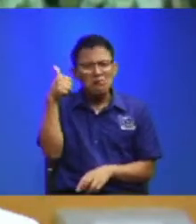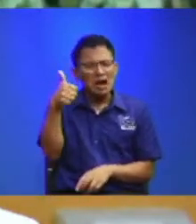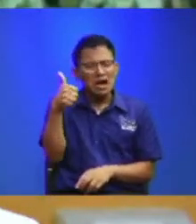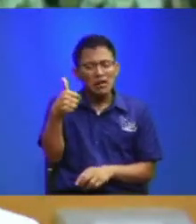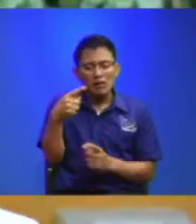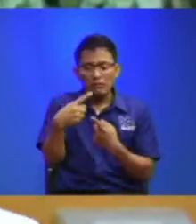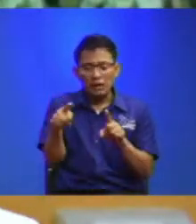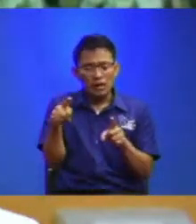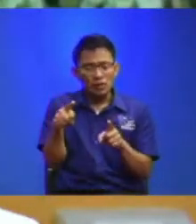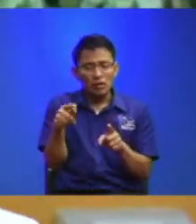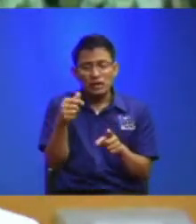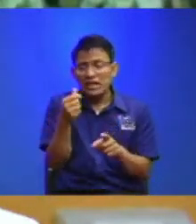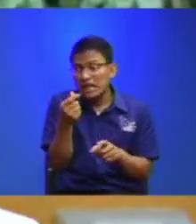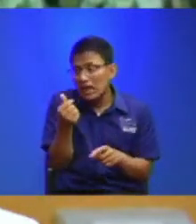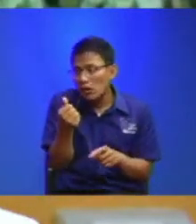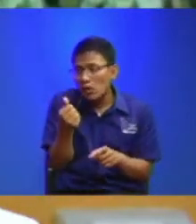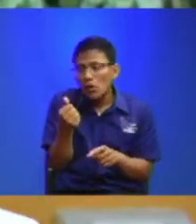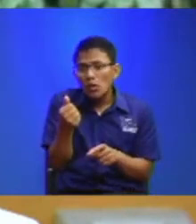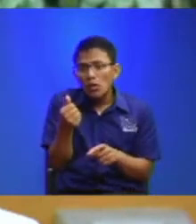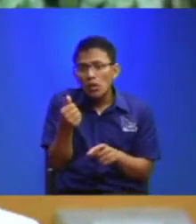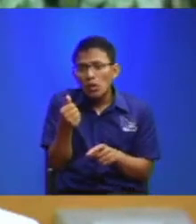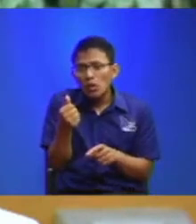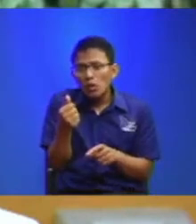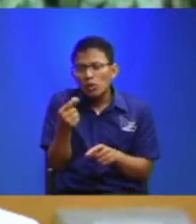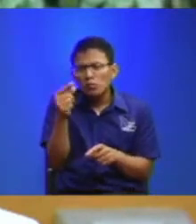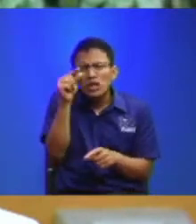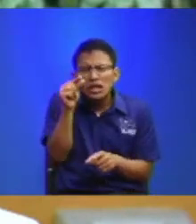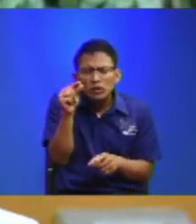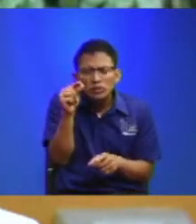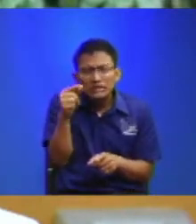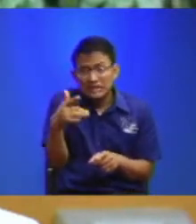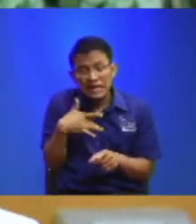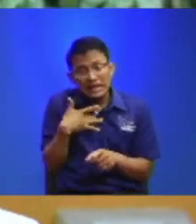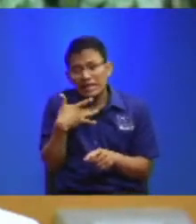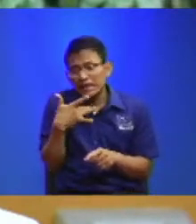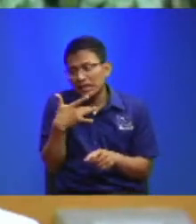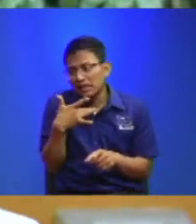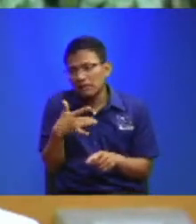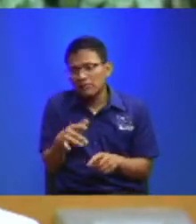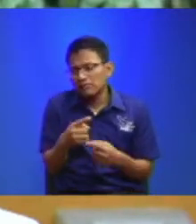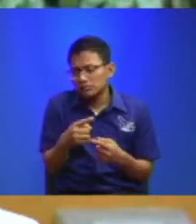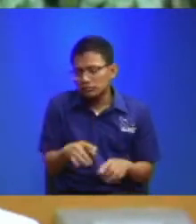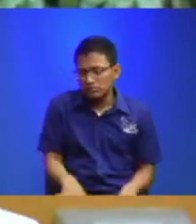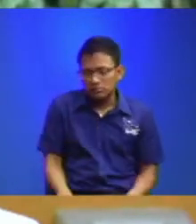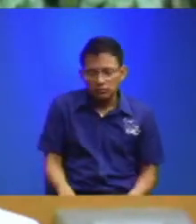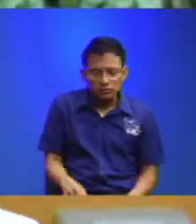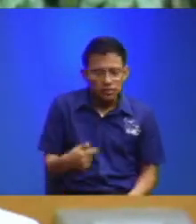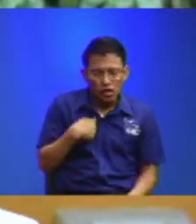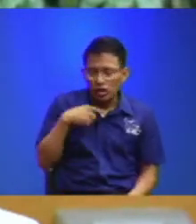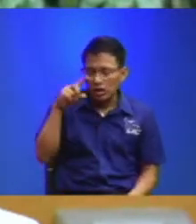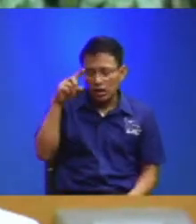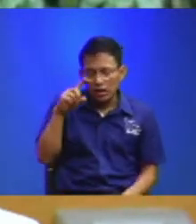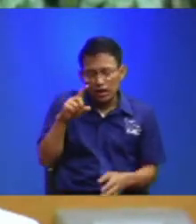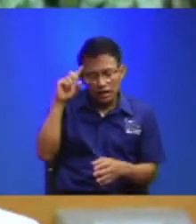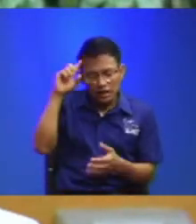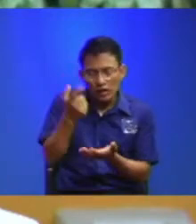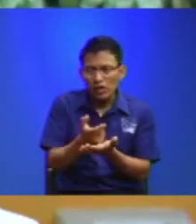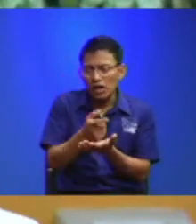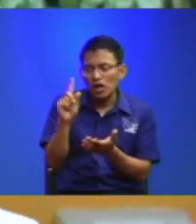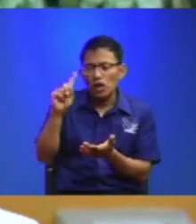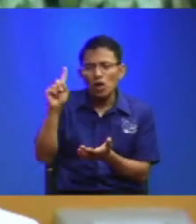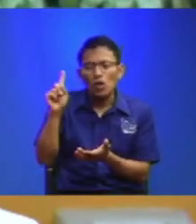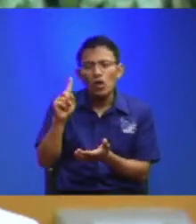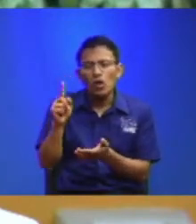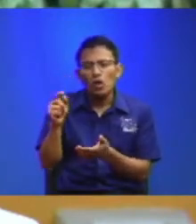es sospechoso en cuanto a que no están administrando bien los recursos que Dios le ha entregado. Cuando uno no hace eso, está huyendo de